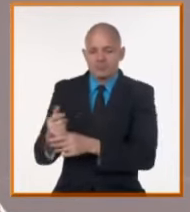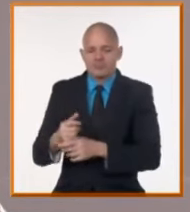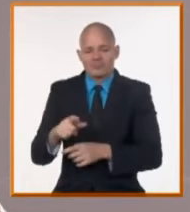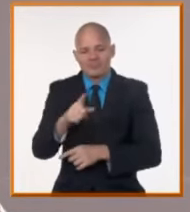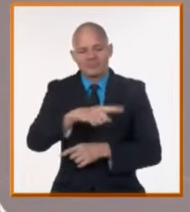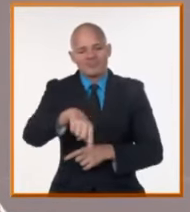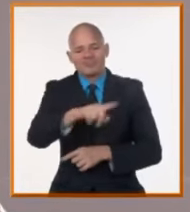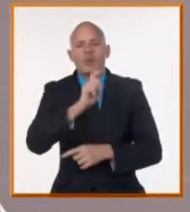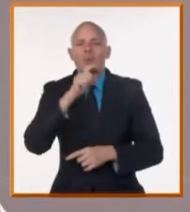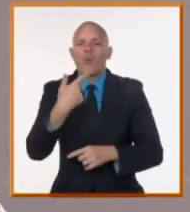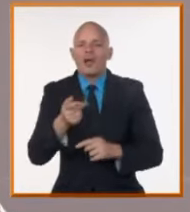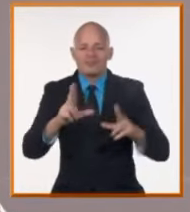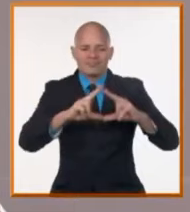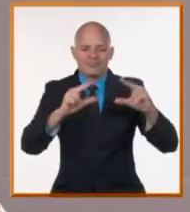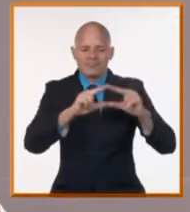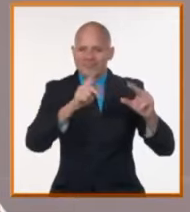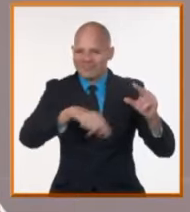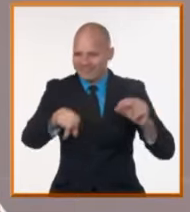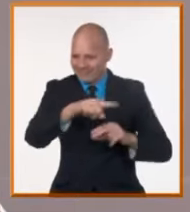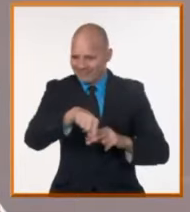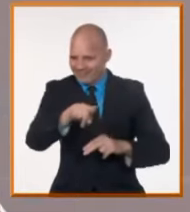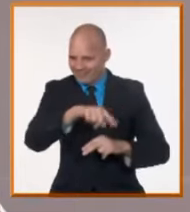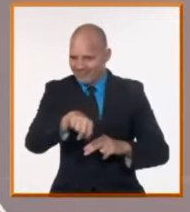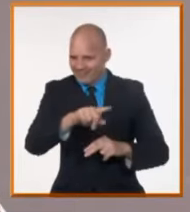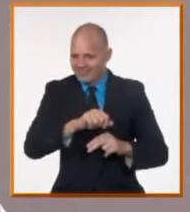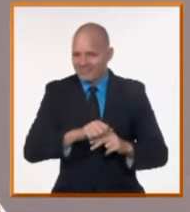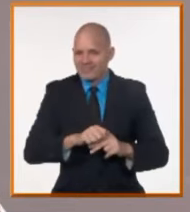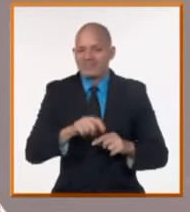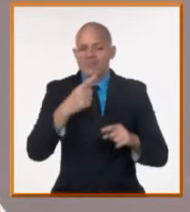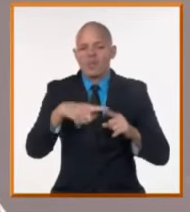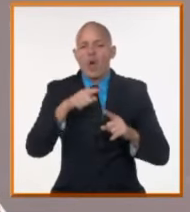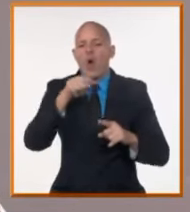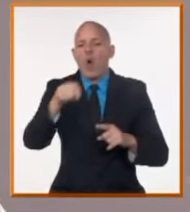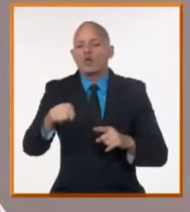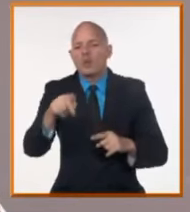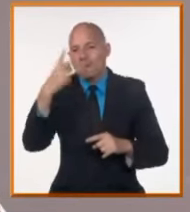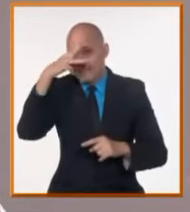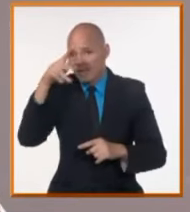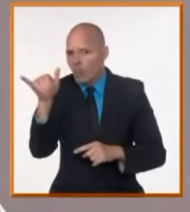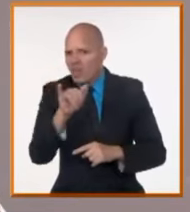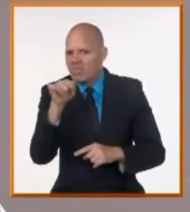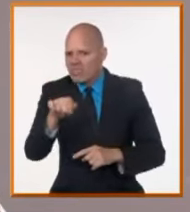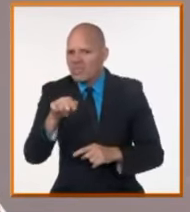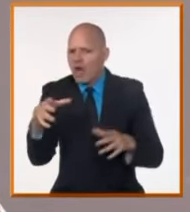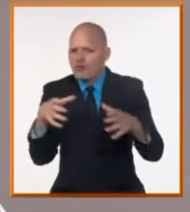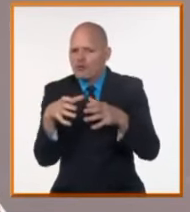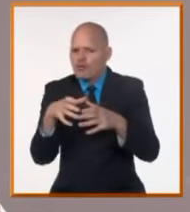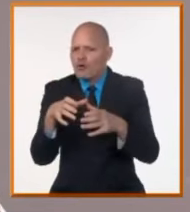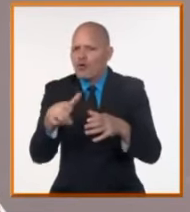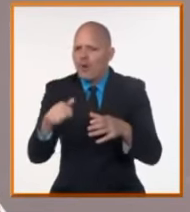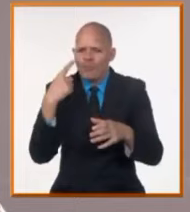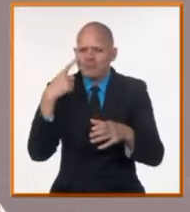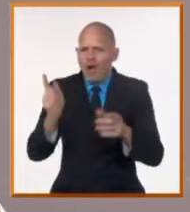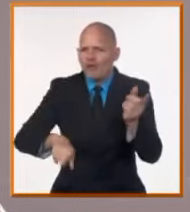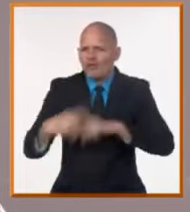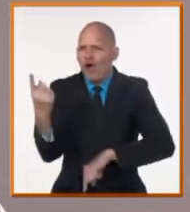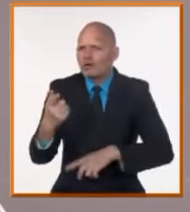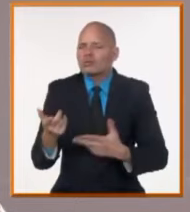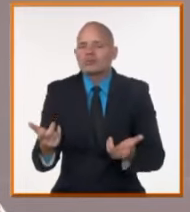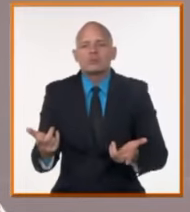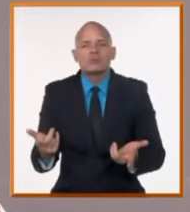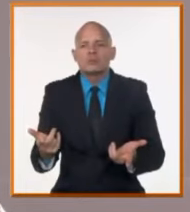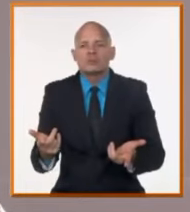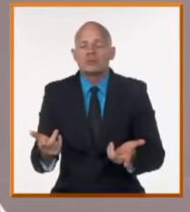selva Lacandona, en el estado de Chiapas. Ese proceso, que habla de una experiencia, sobre todo por la imagen y la